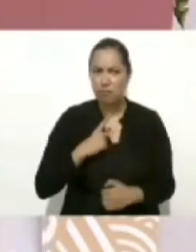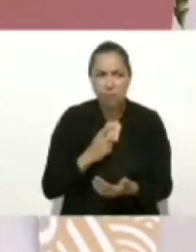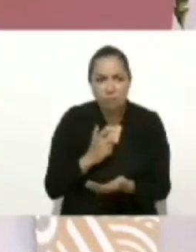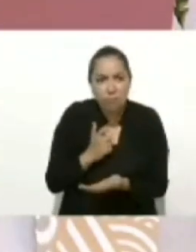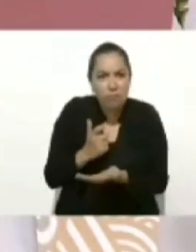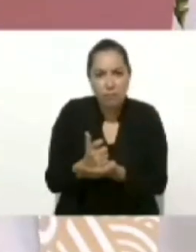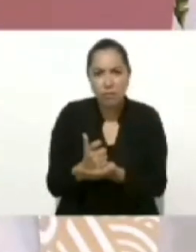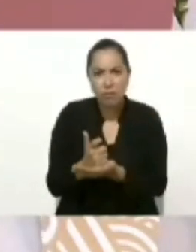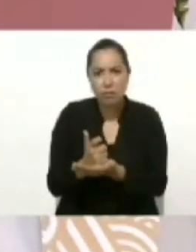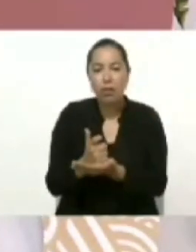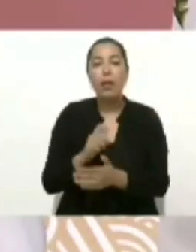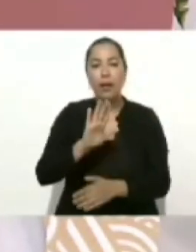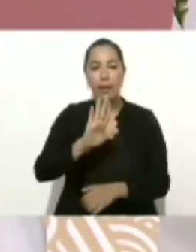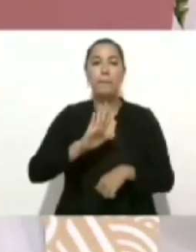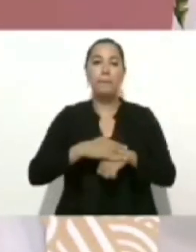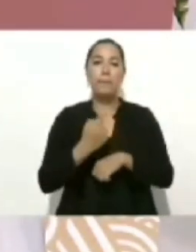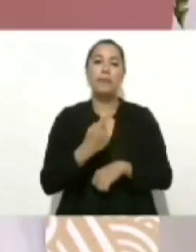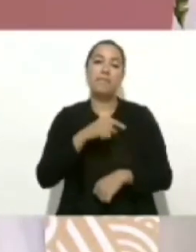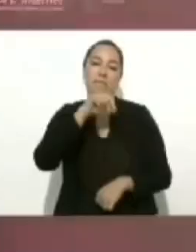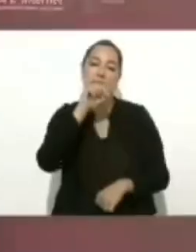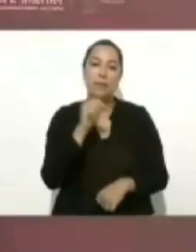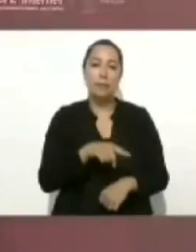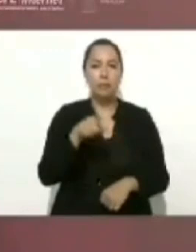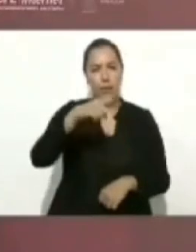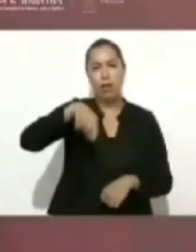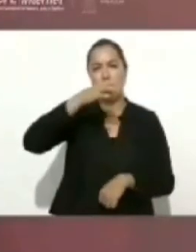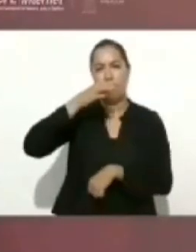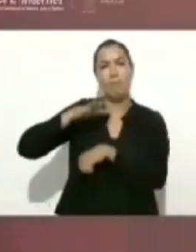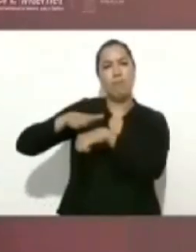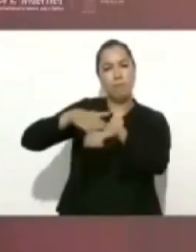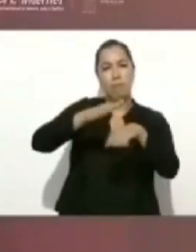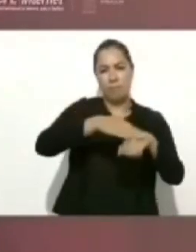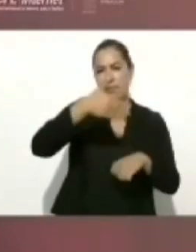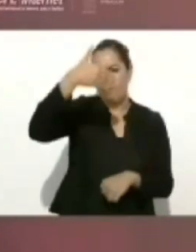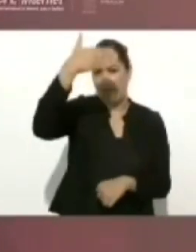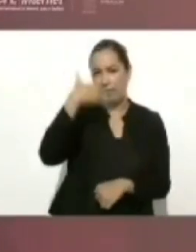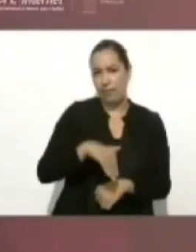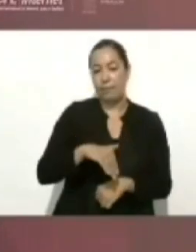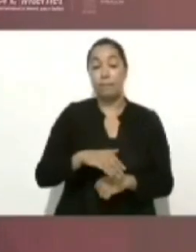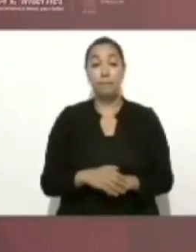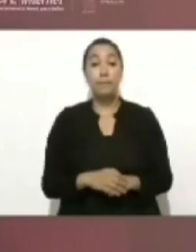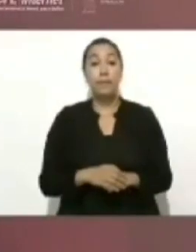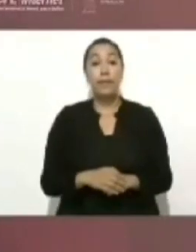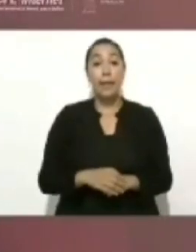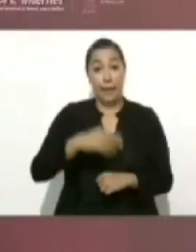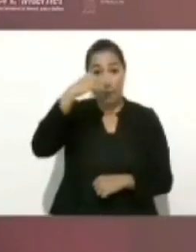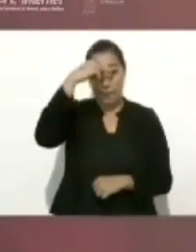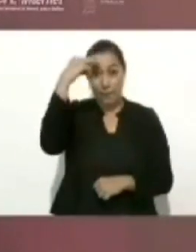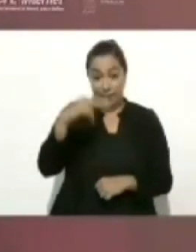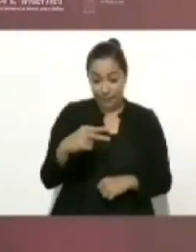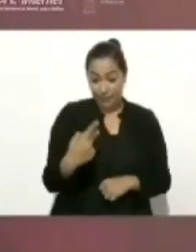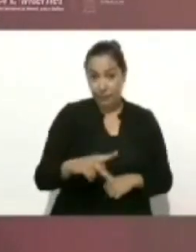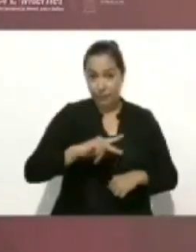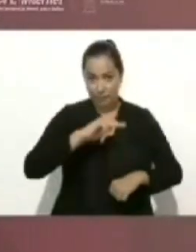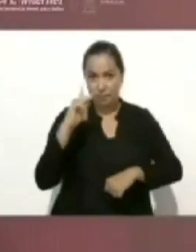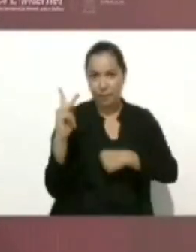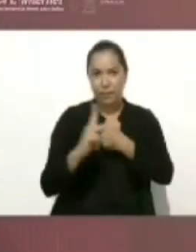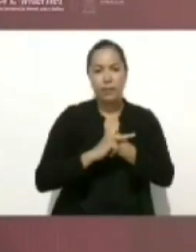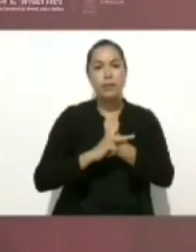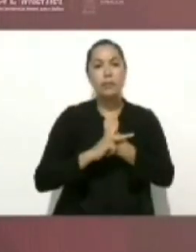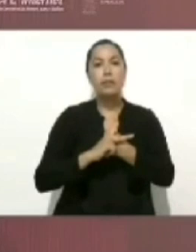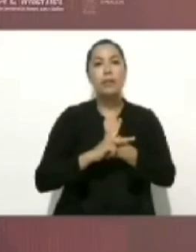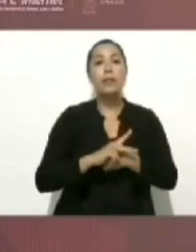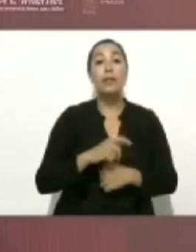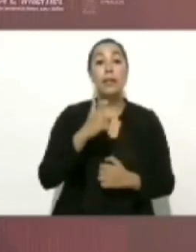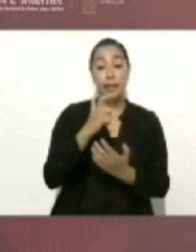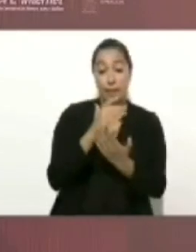Porque también eso se debe saber. México es el país con